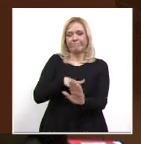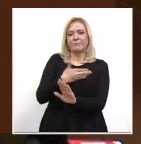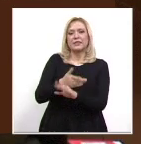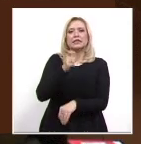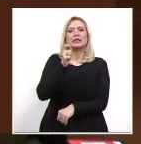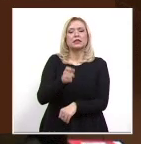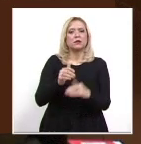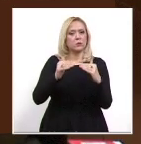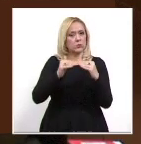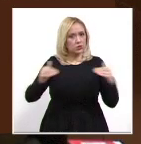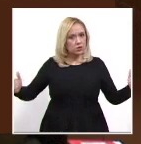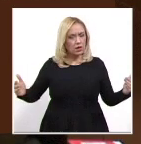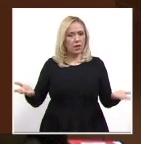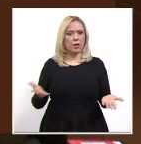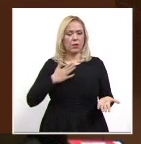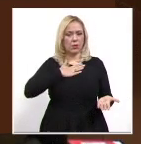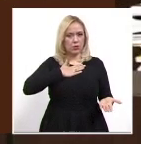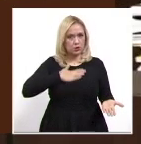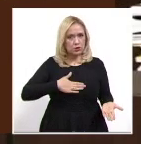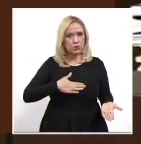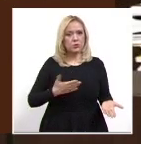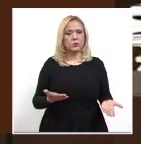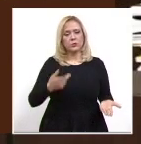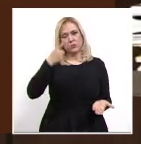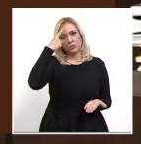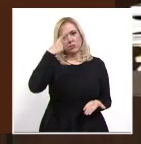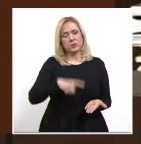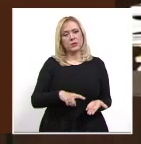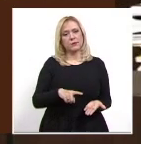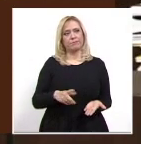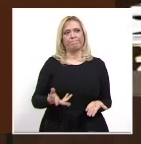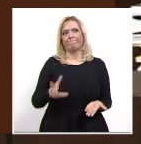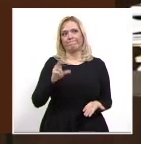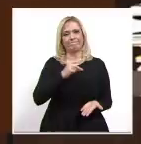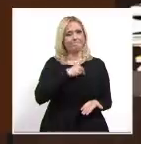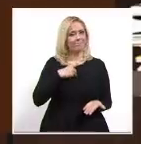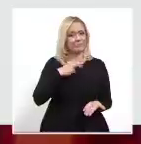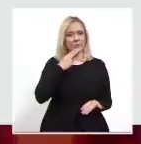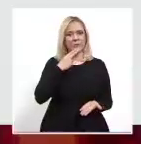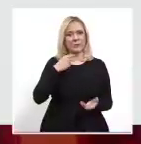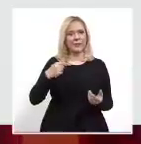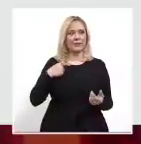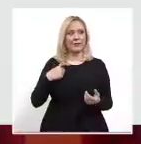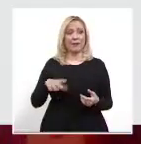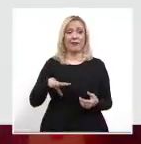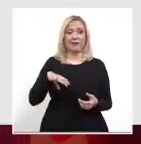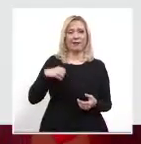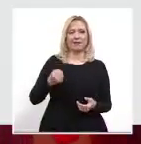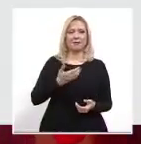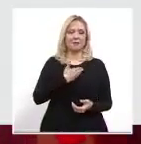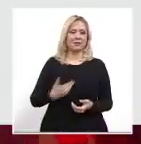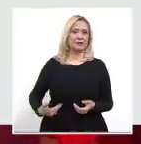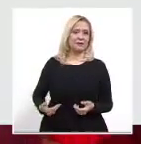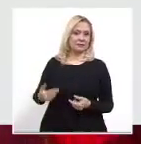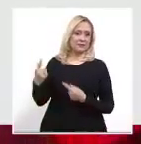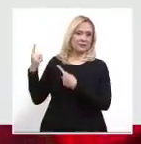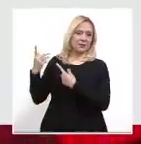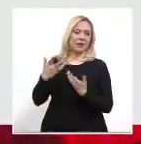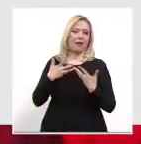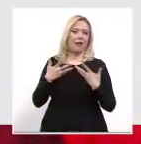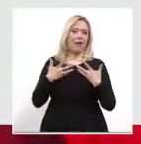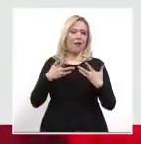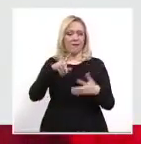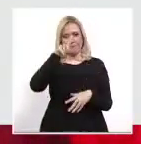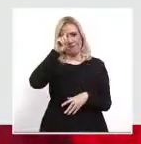de imparcialidad, neutralidad y equidad, así como el uso indebido de recursos públicos atribuidos al presidente Andrés Manuel López